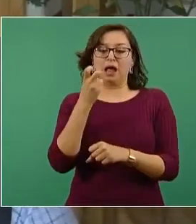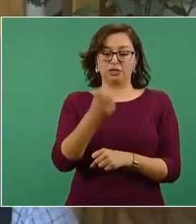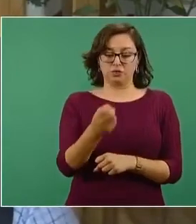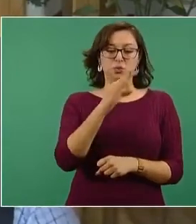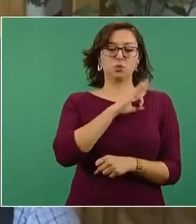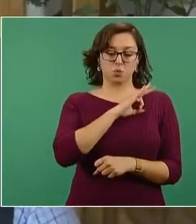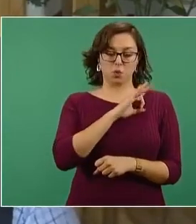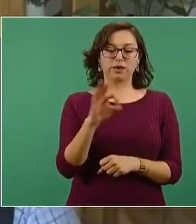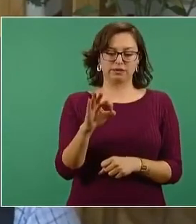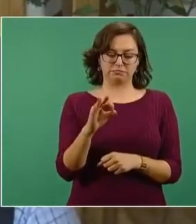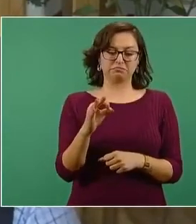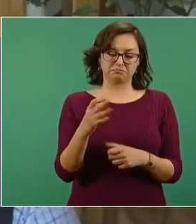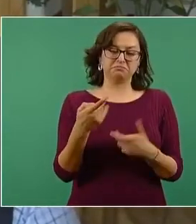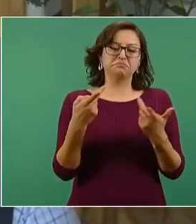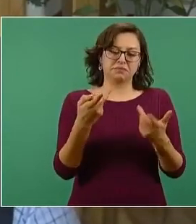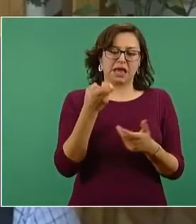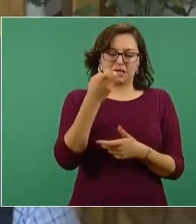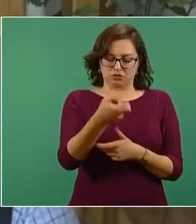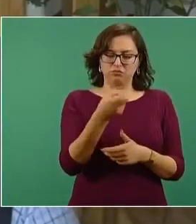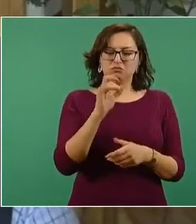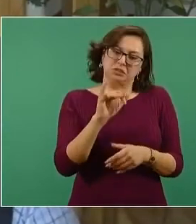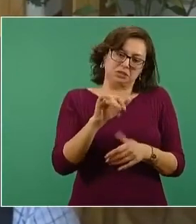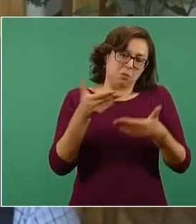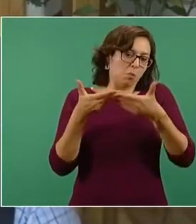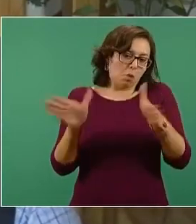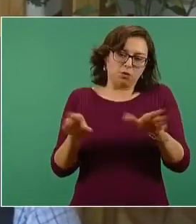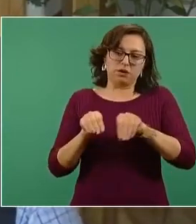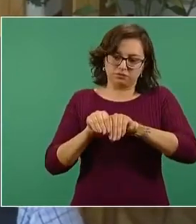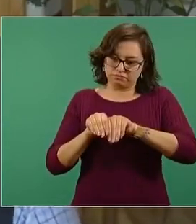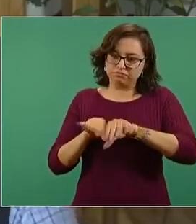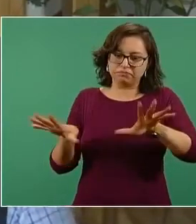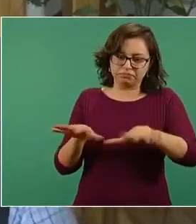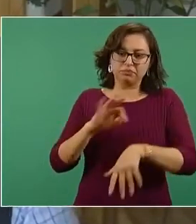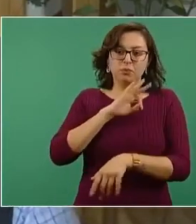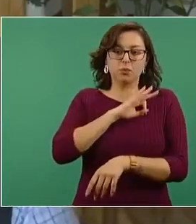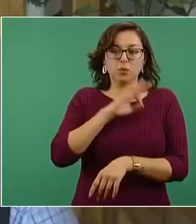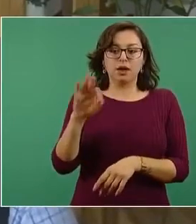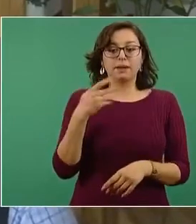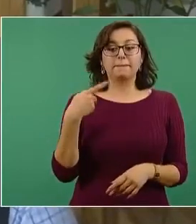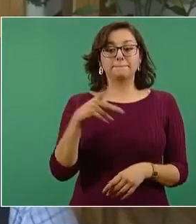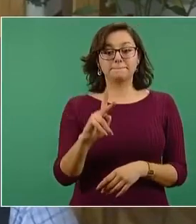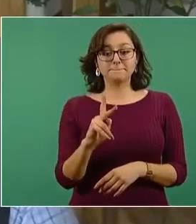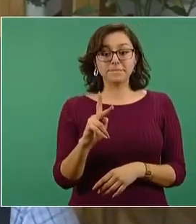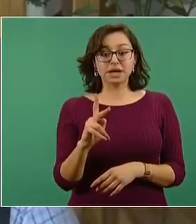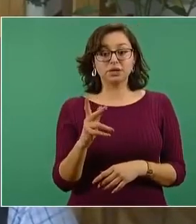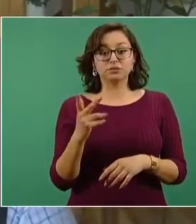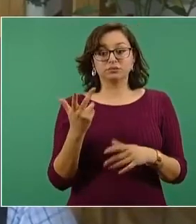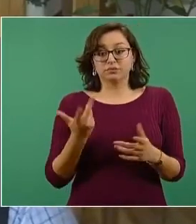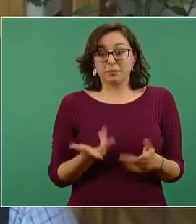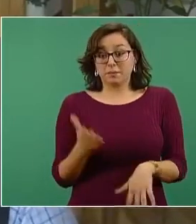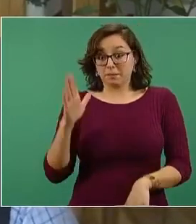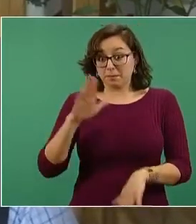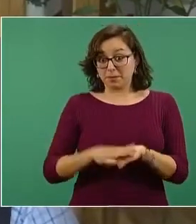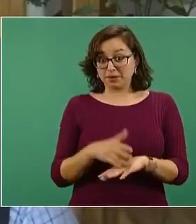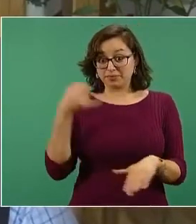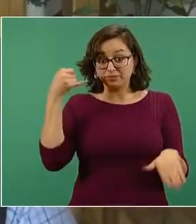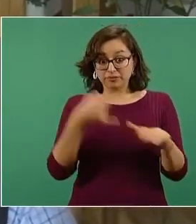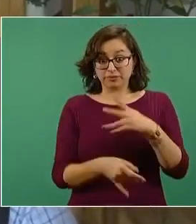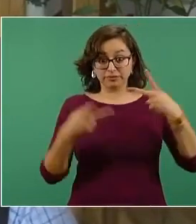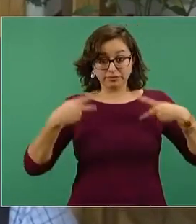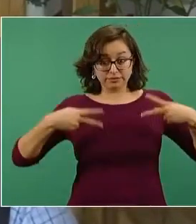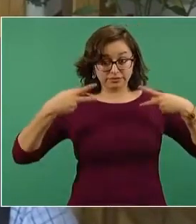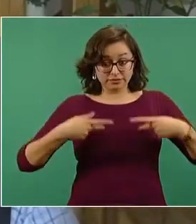esta información sí se puede extraer de la plataforma, pero no se puede dar o no se podría dar a conocer